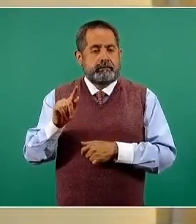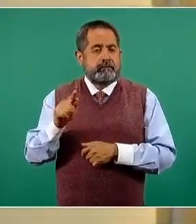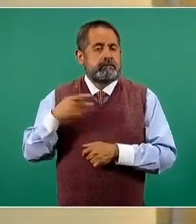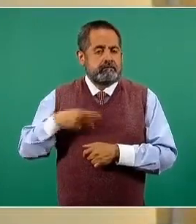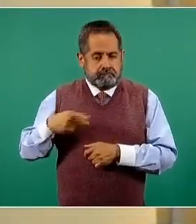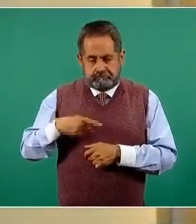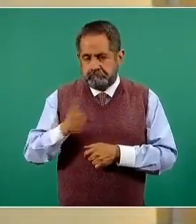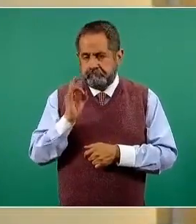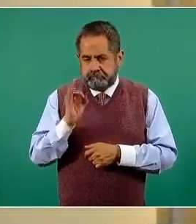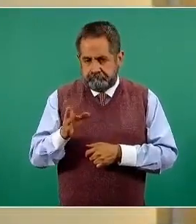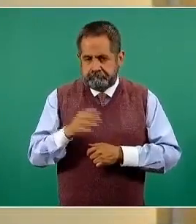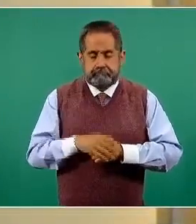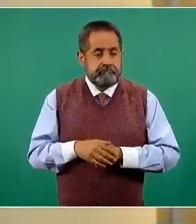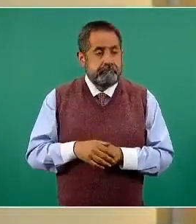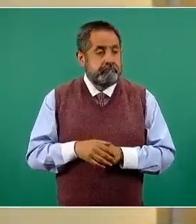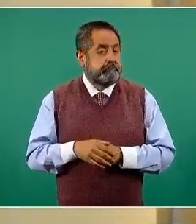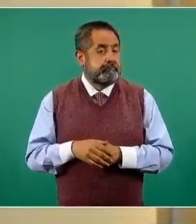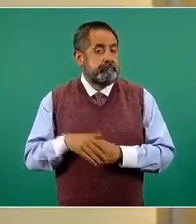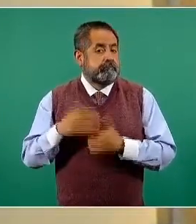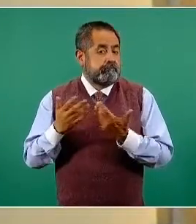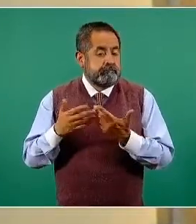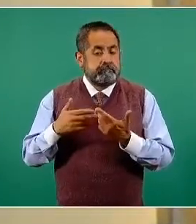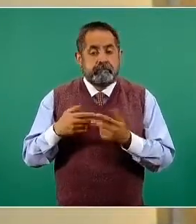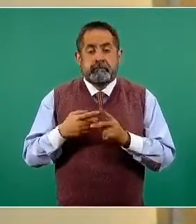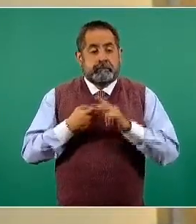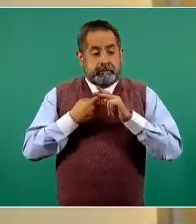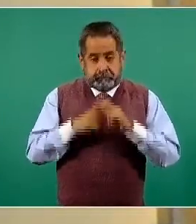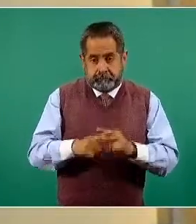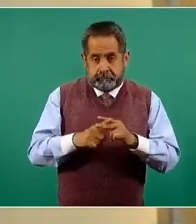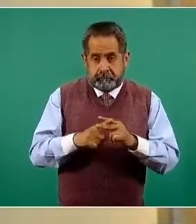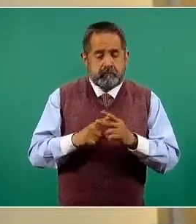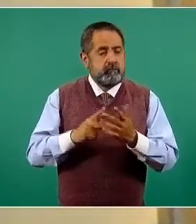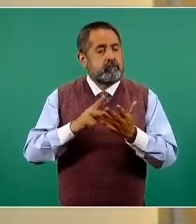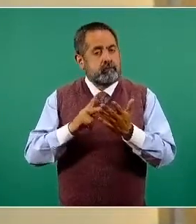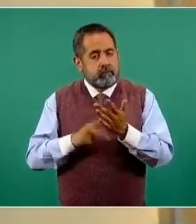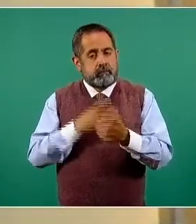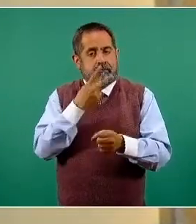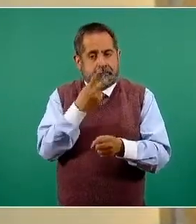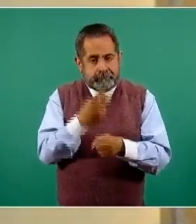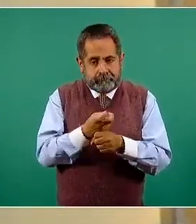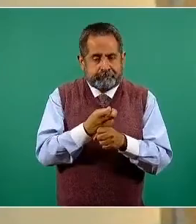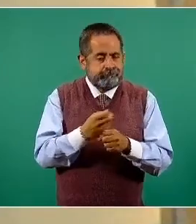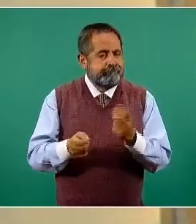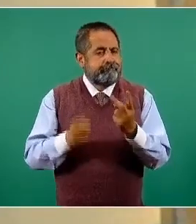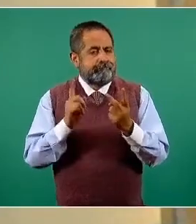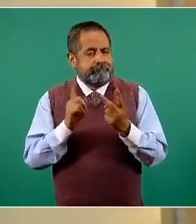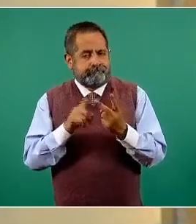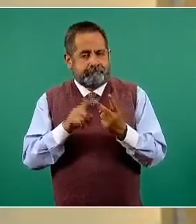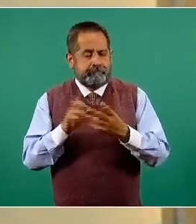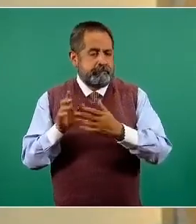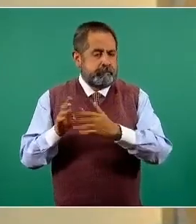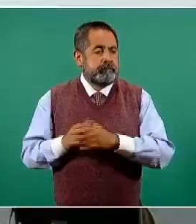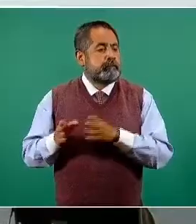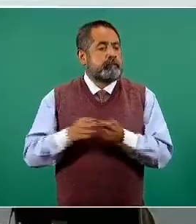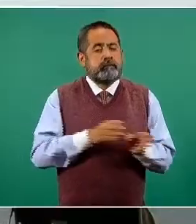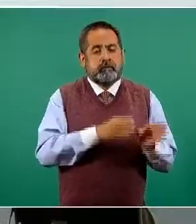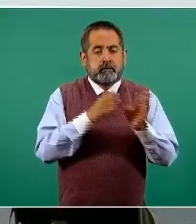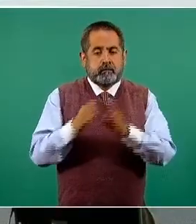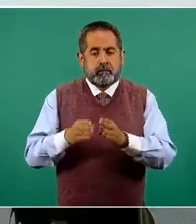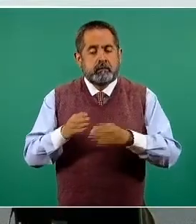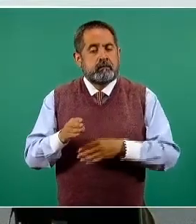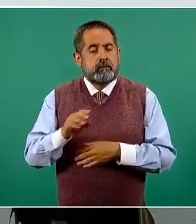10.704.770 personas. Y una vez que se ha iniciado el proceso de vacunación de personas del grupo de edad